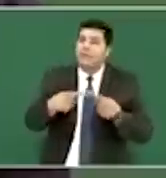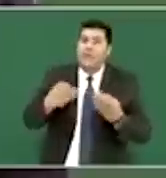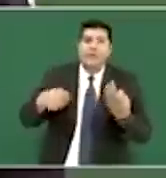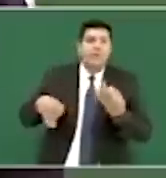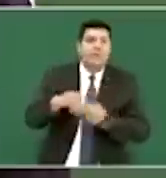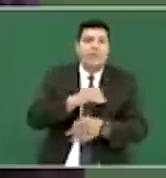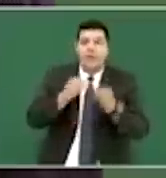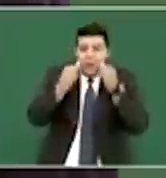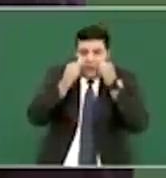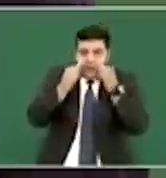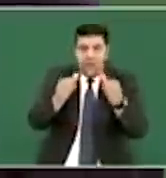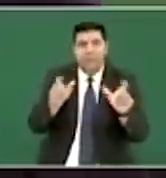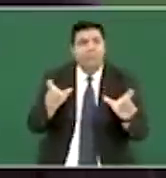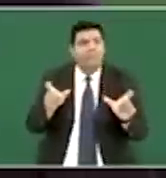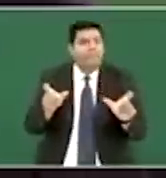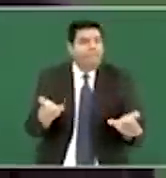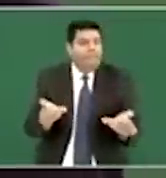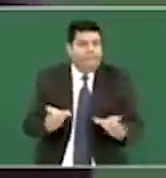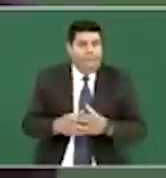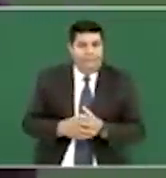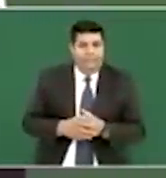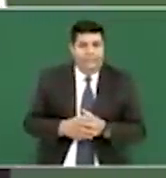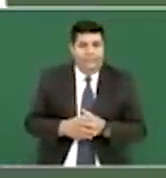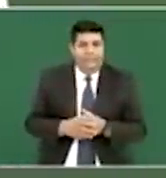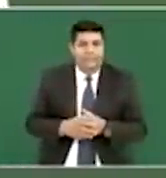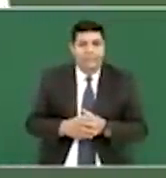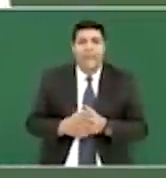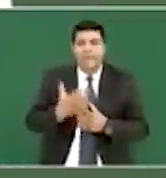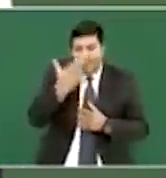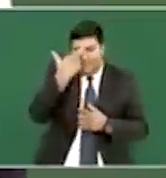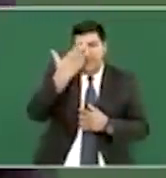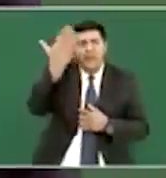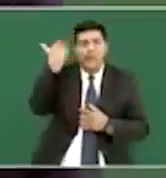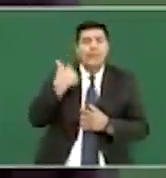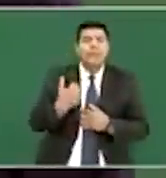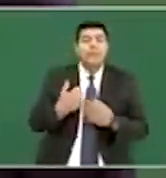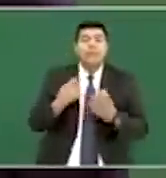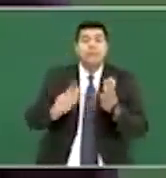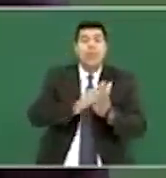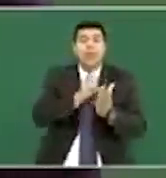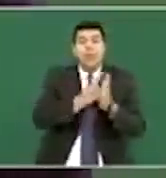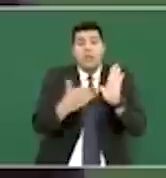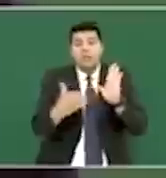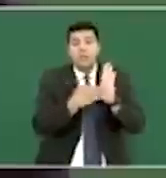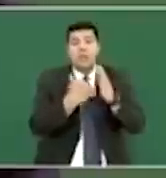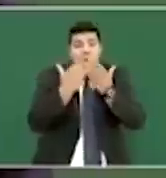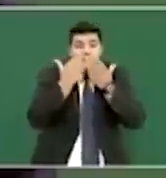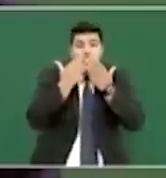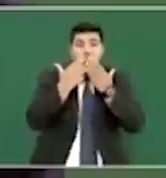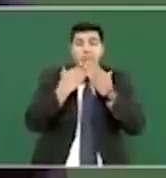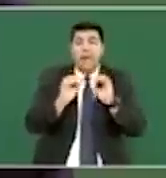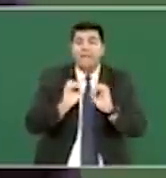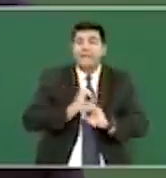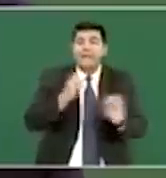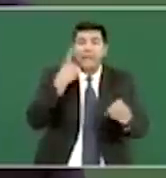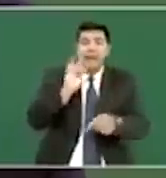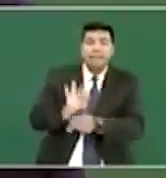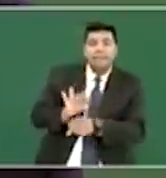No había elementos para garantizar la seguridad de la gente, de los